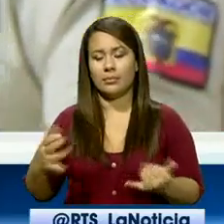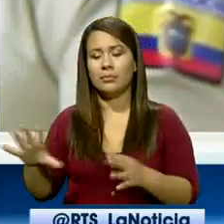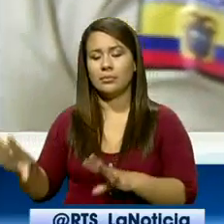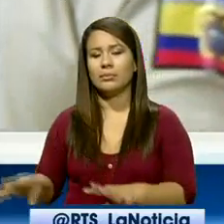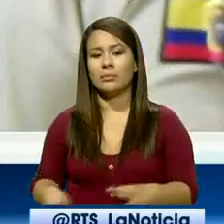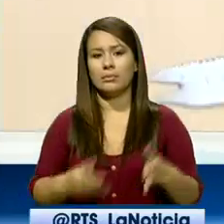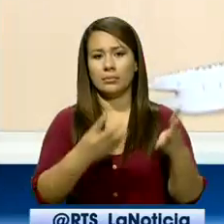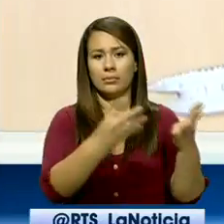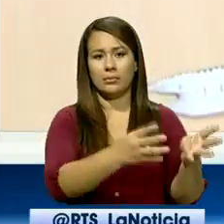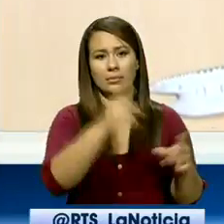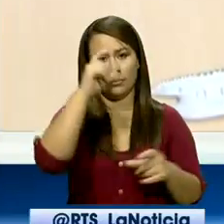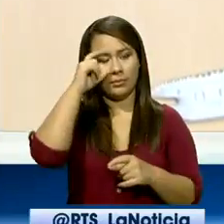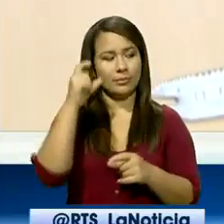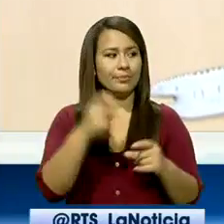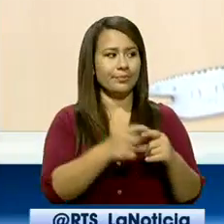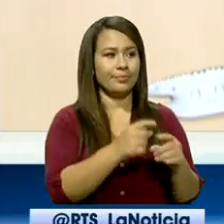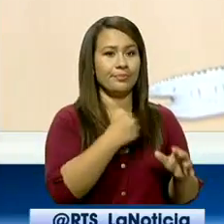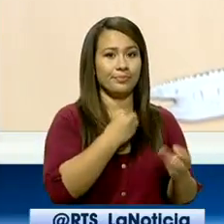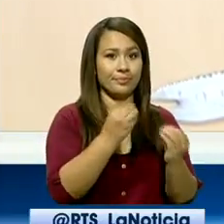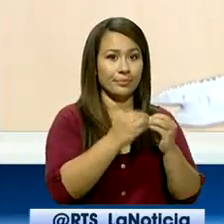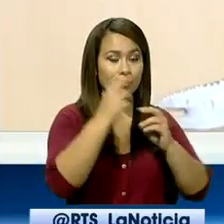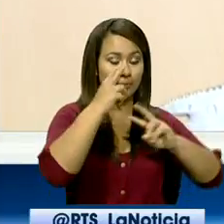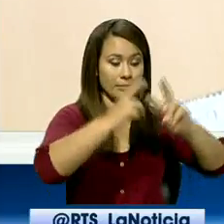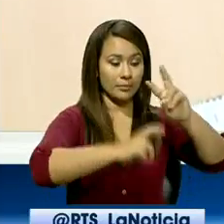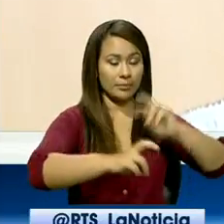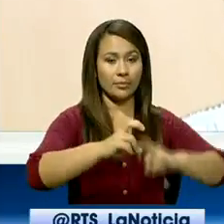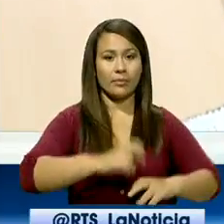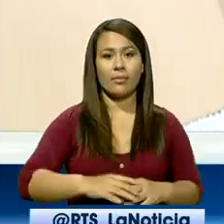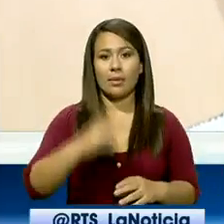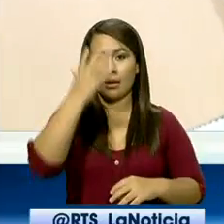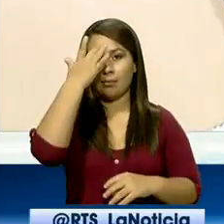de la fiscalía para ser investigado por el